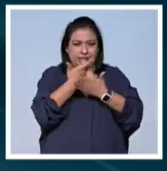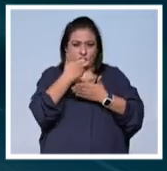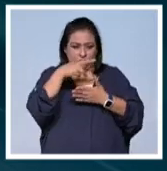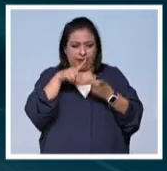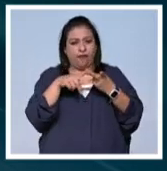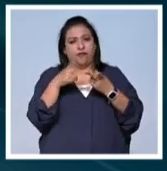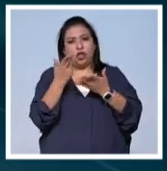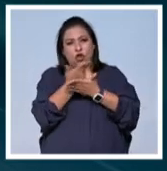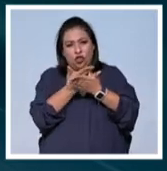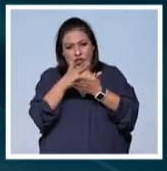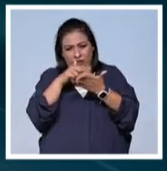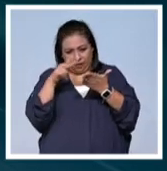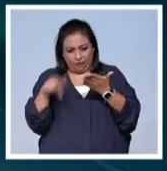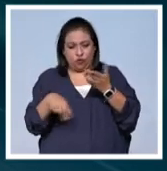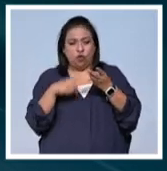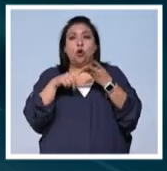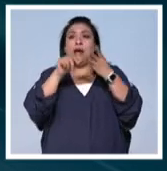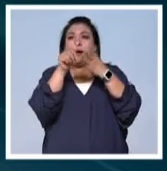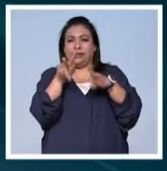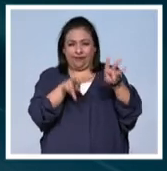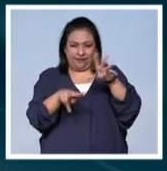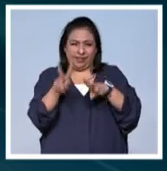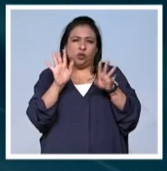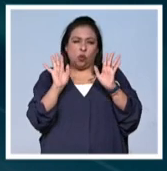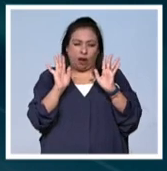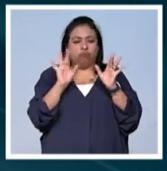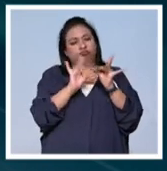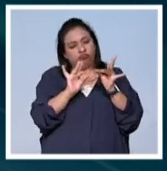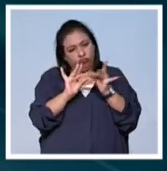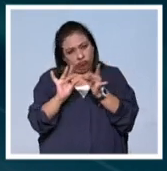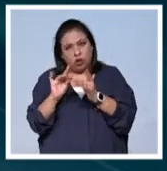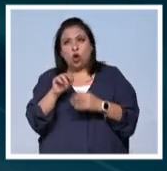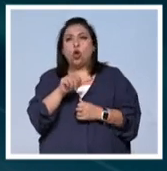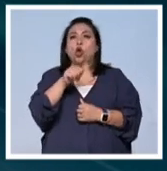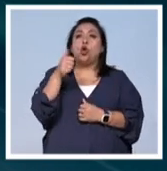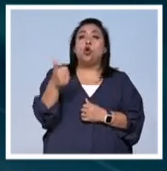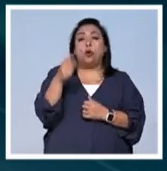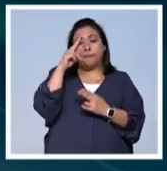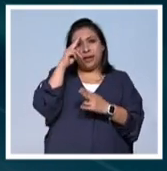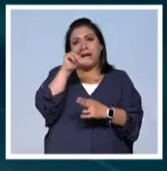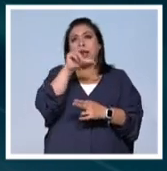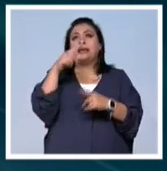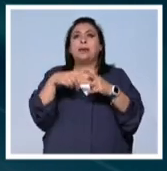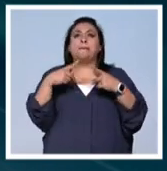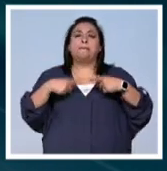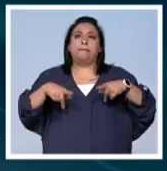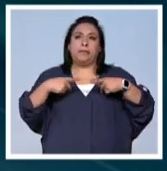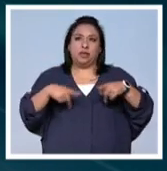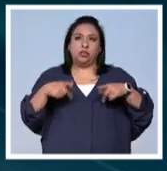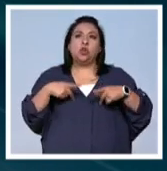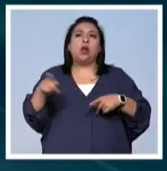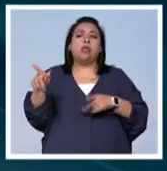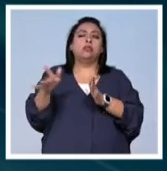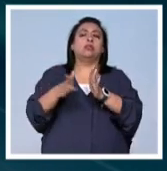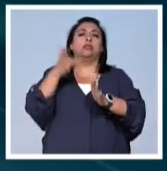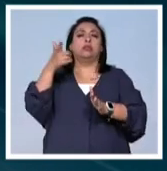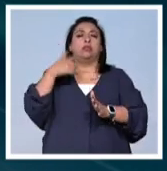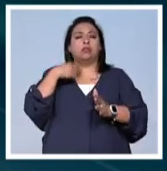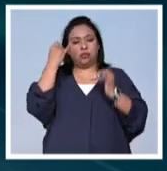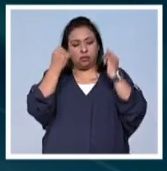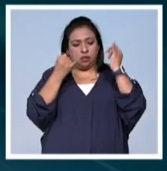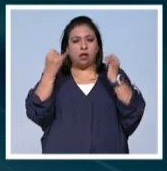como ilustrador como artista visual otros son homenajes a personas que me han influenciado